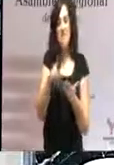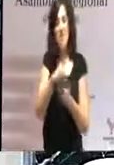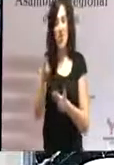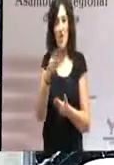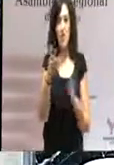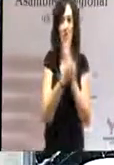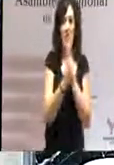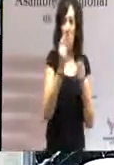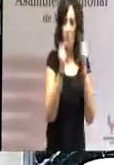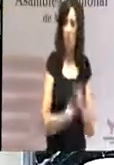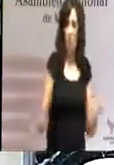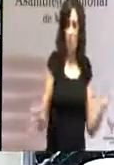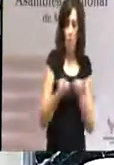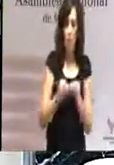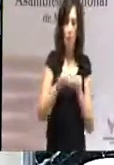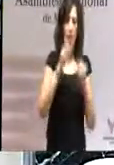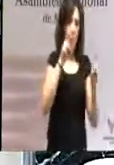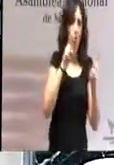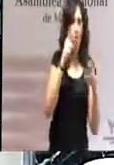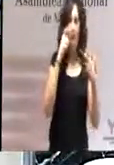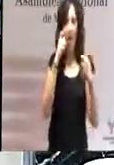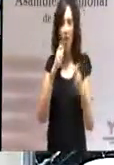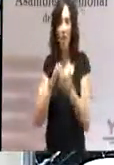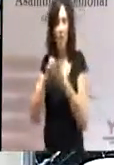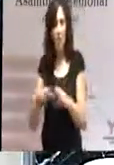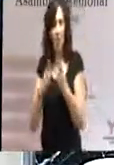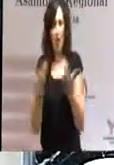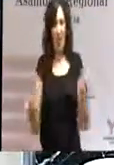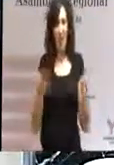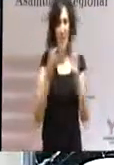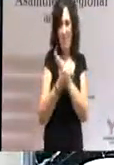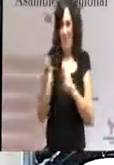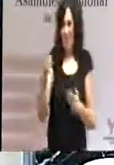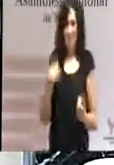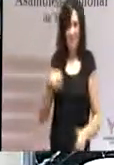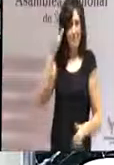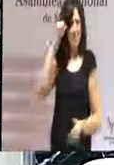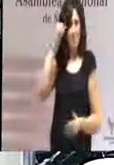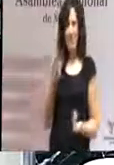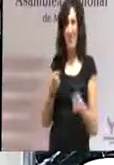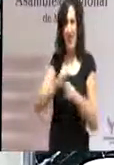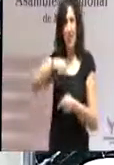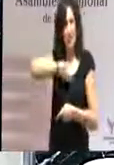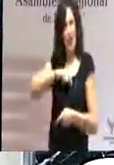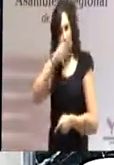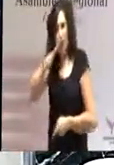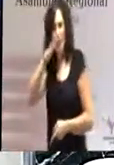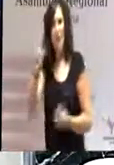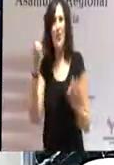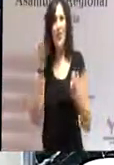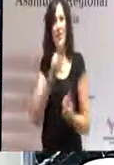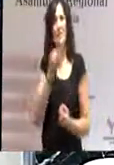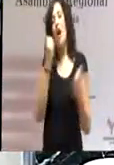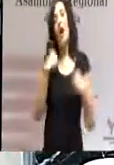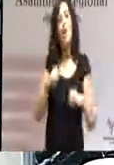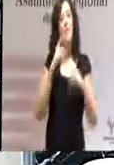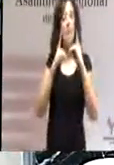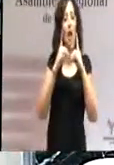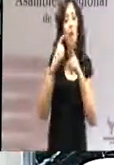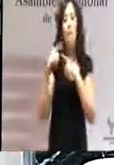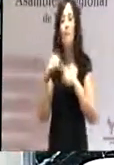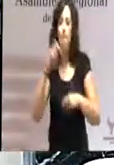servicios sociales juntos. Se ha tirado usted al monte y no tenemos por menos que denunciarlo y no dialoga con la oposición, a pesar de pedir diálogo. Gobierna a